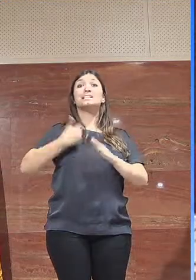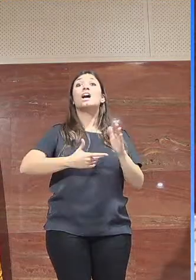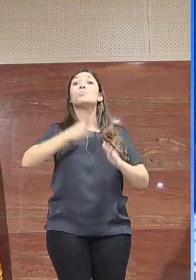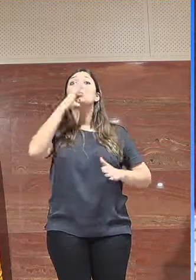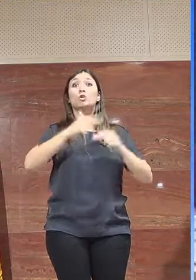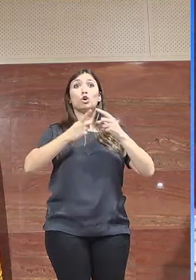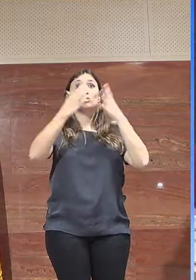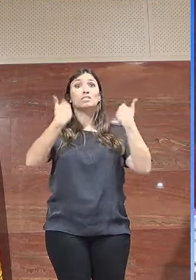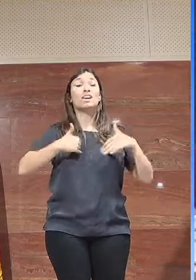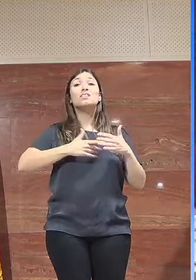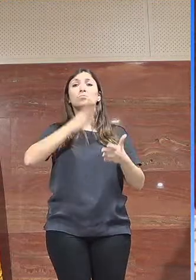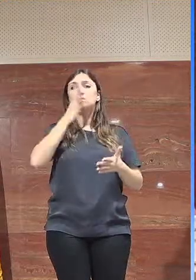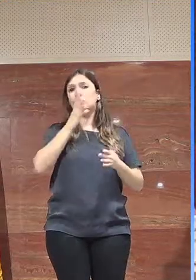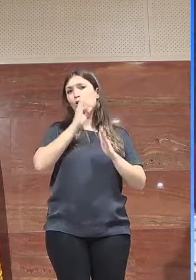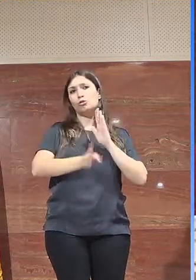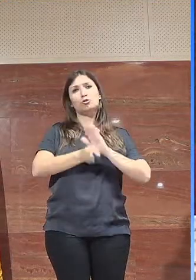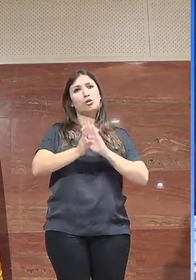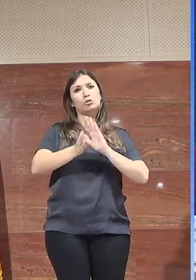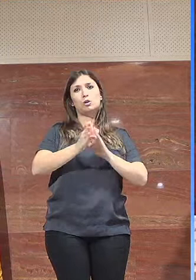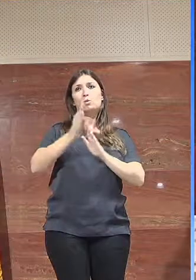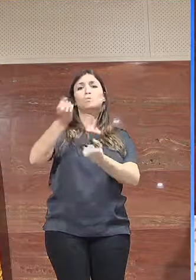pues bueno, aún así seguimos